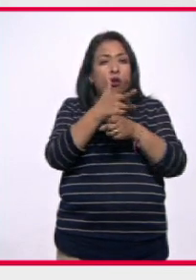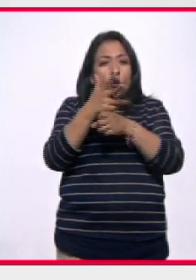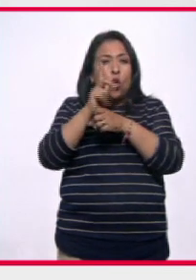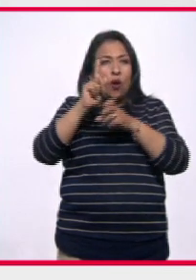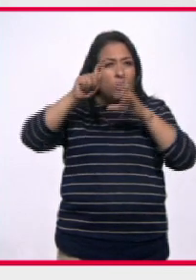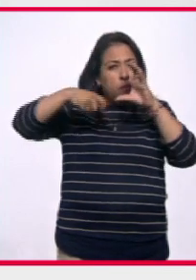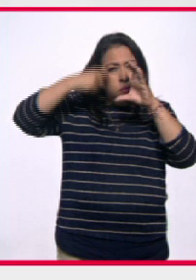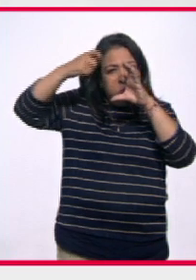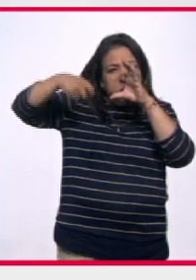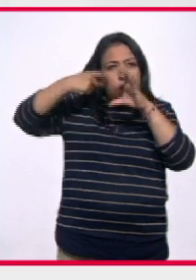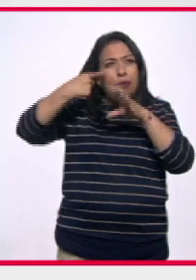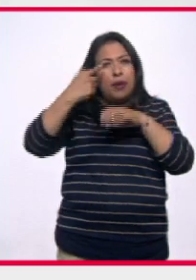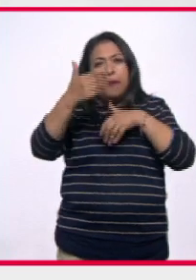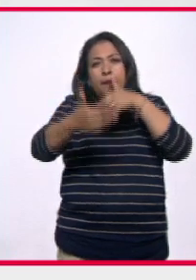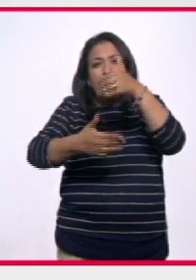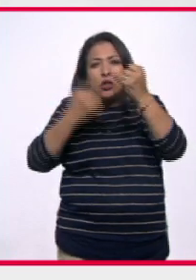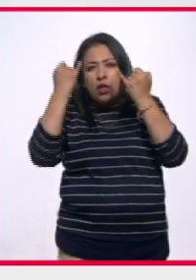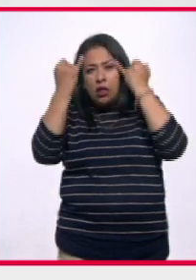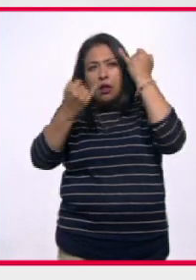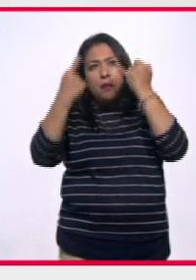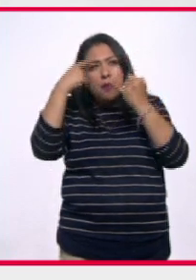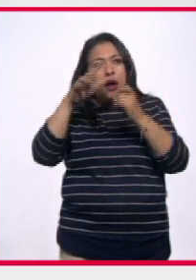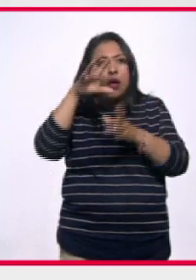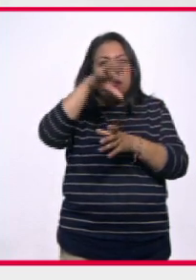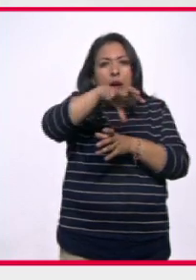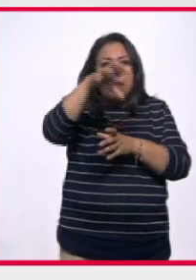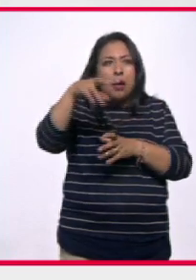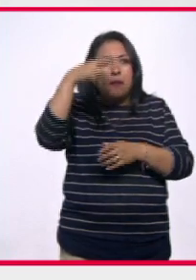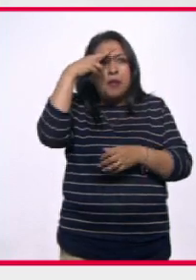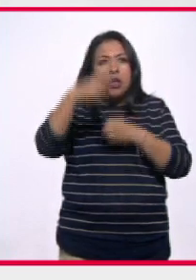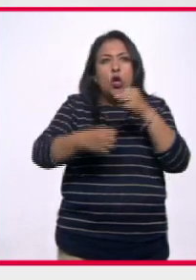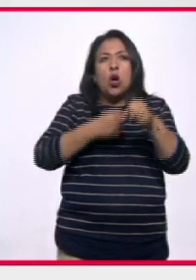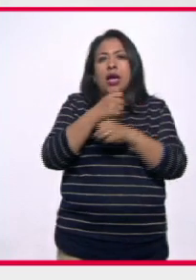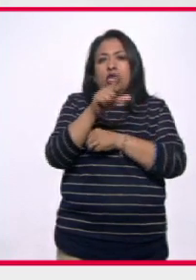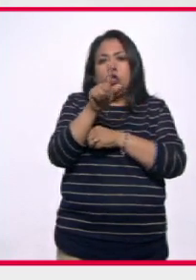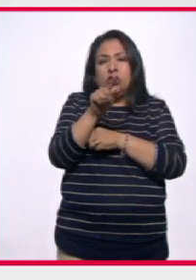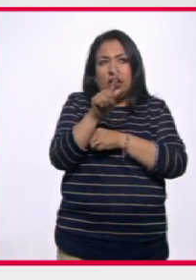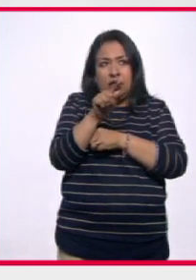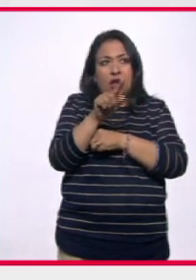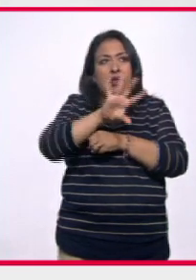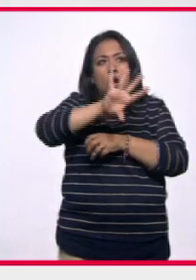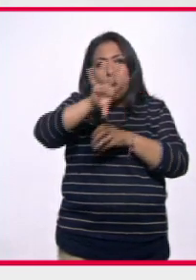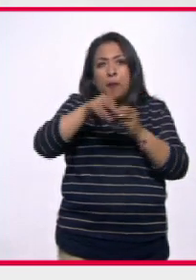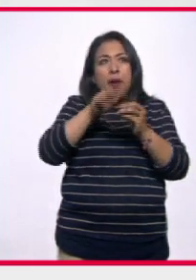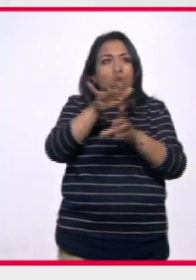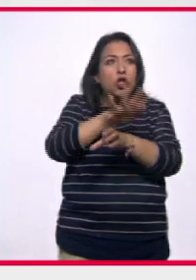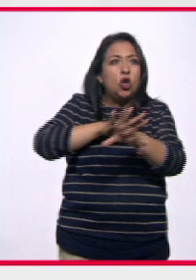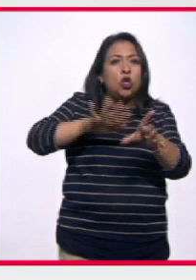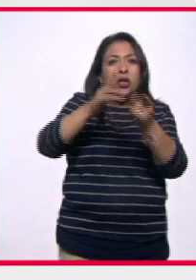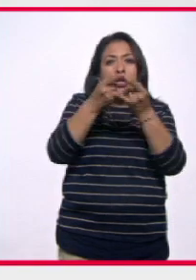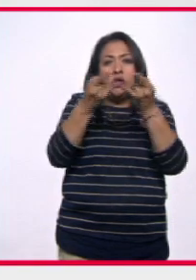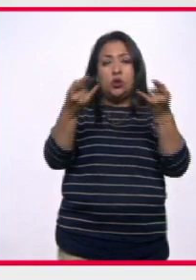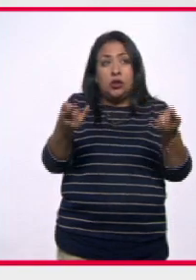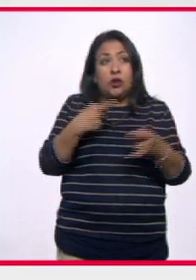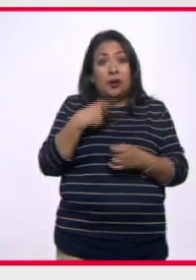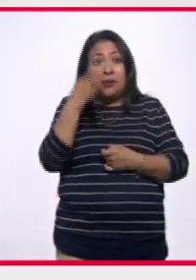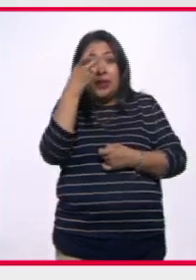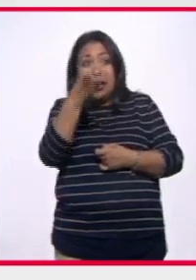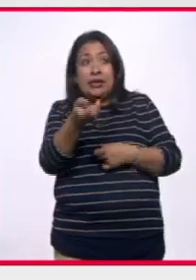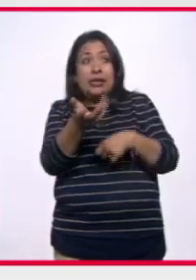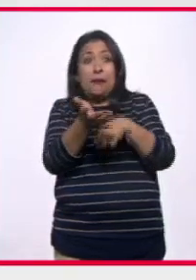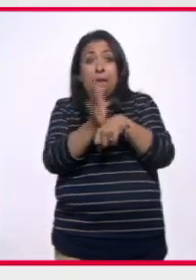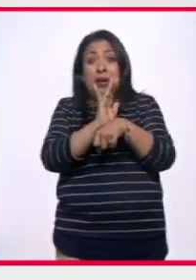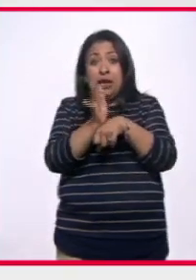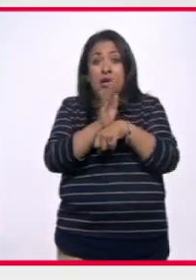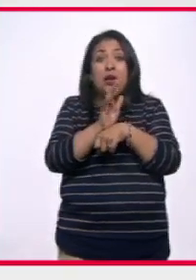que da cuenta de los procesos creativos para recrear el méxico de los años 70 con todo su contexto histórico esta es una película